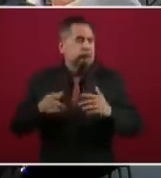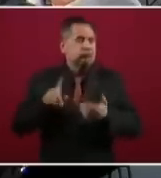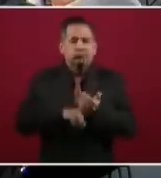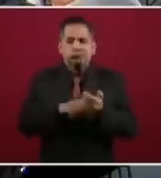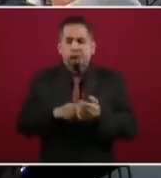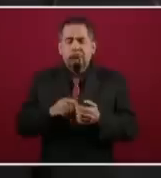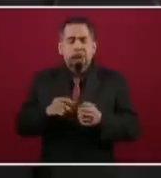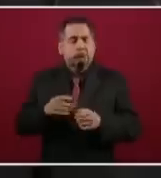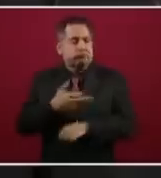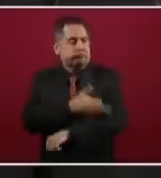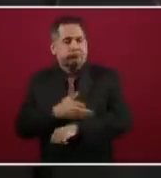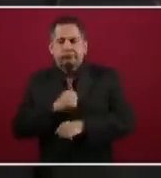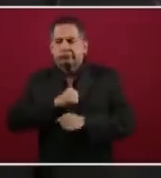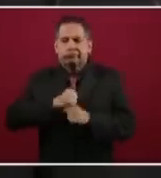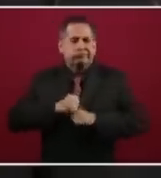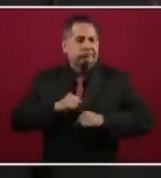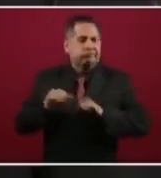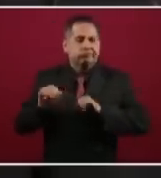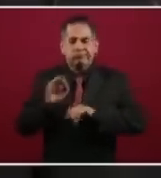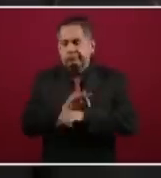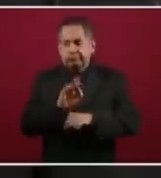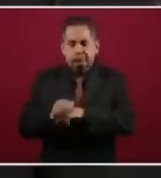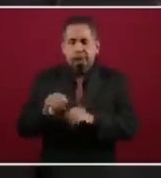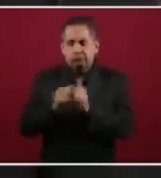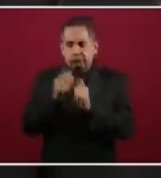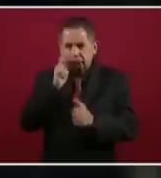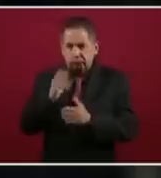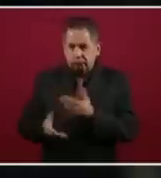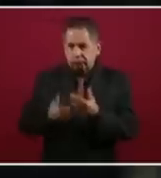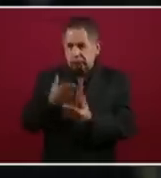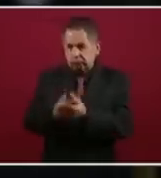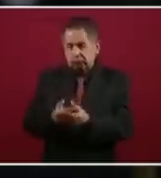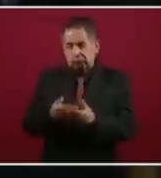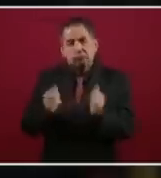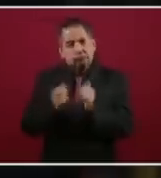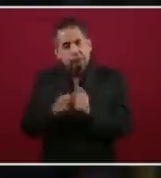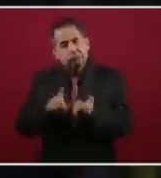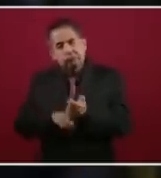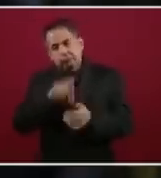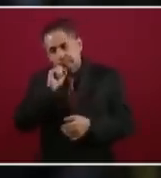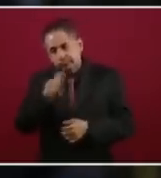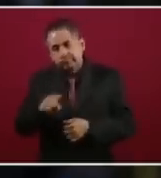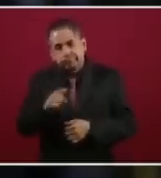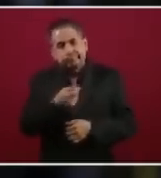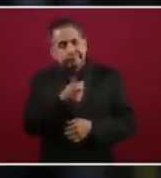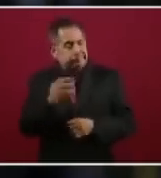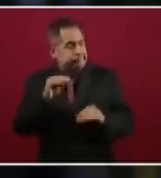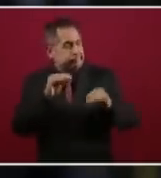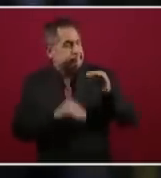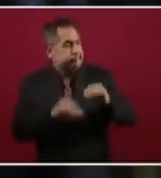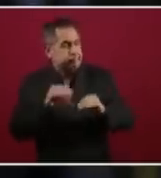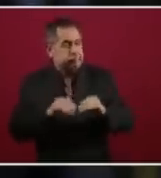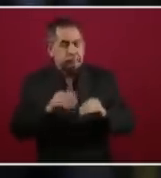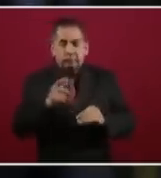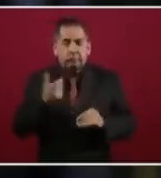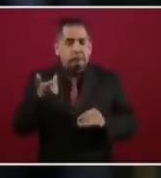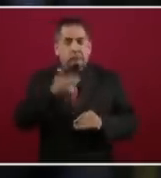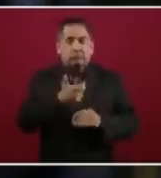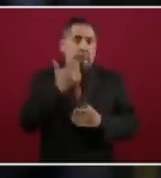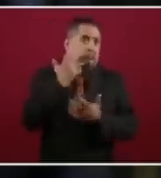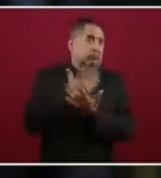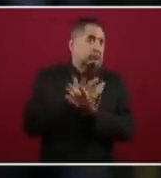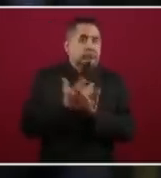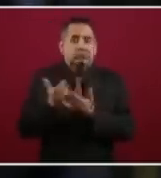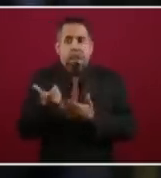nepotismo que hay en Tapachula con pruebas, ¿eh? Lo presentamos ante la auditoría, y también de las obras que están infladas, que dicen